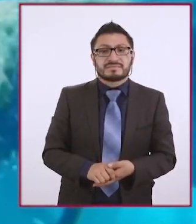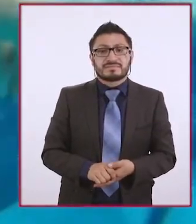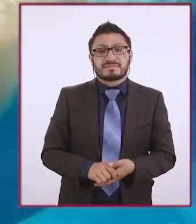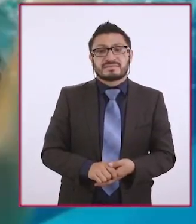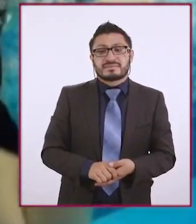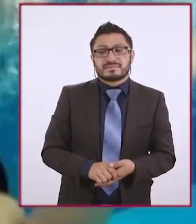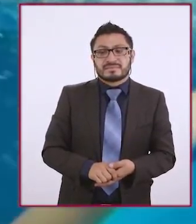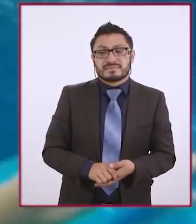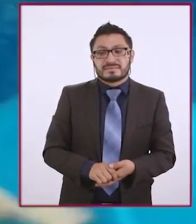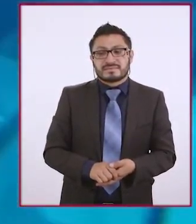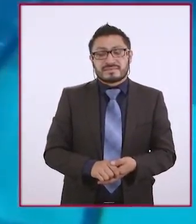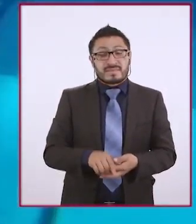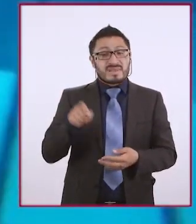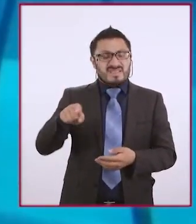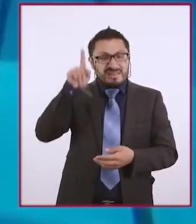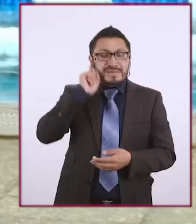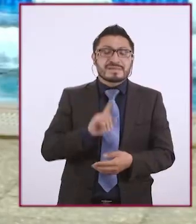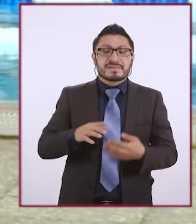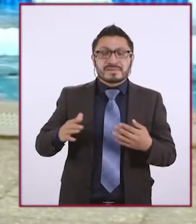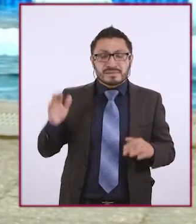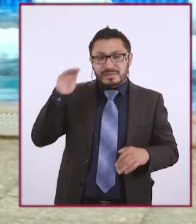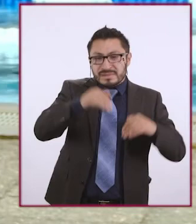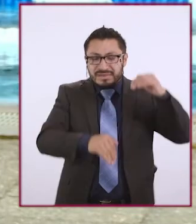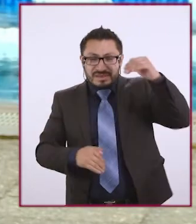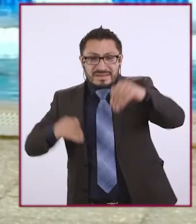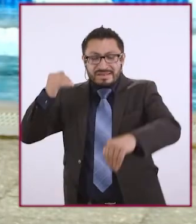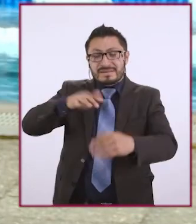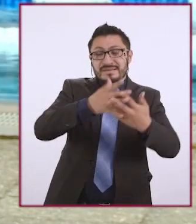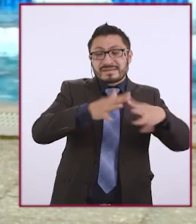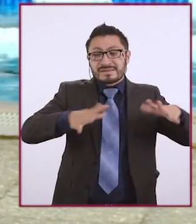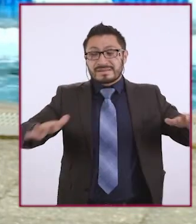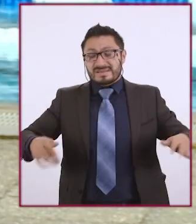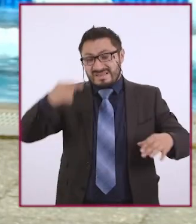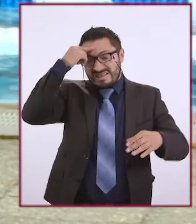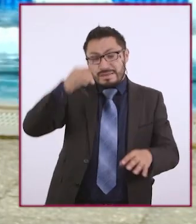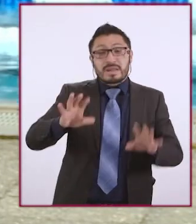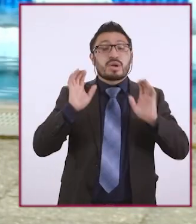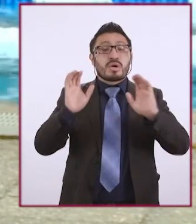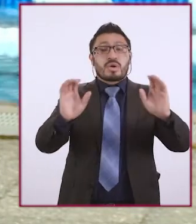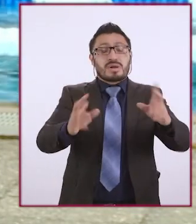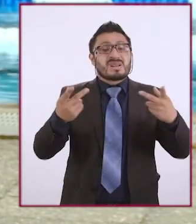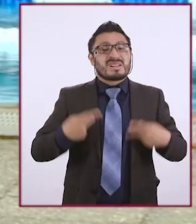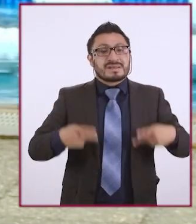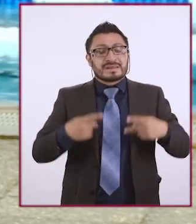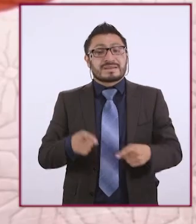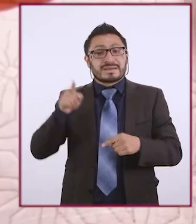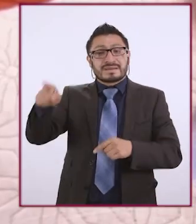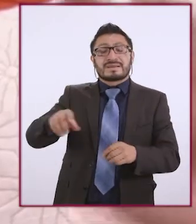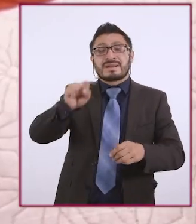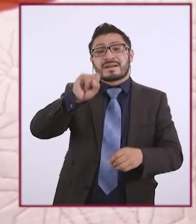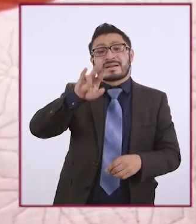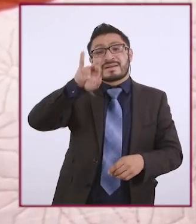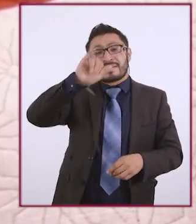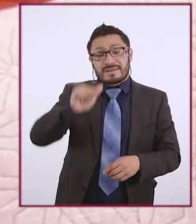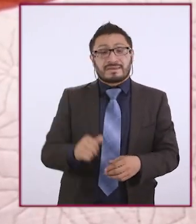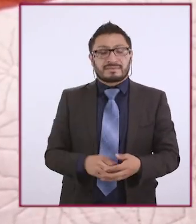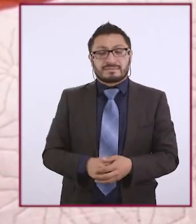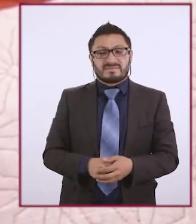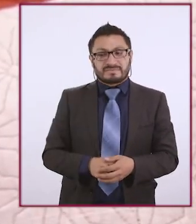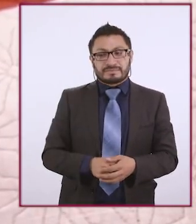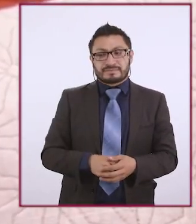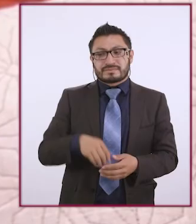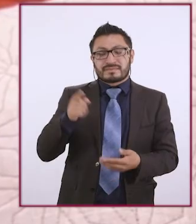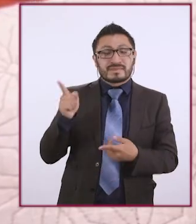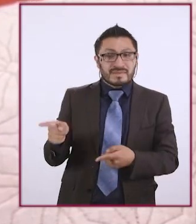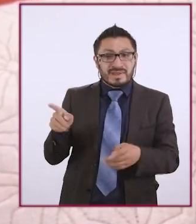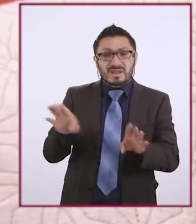Yusra Mardini nadó en mar abierto para alertar sobre el problema de los refugiados en Siria. Sophie Cruz rompió